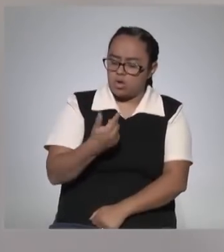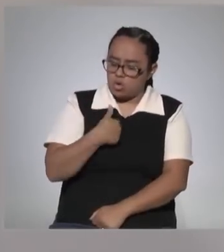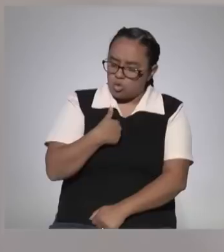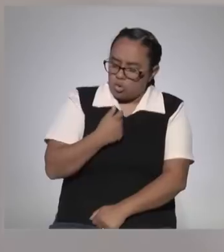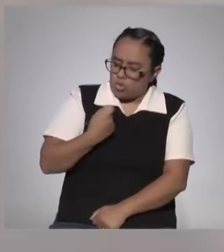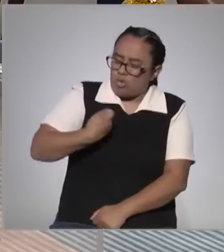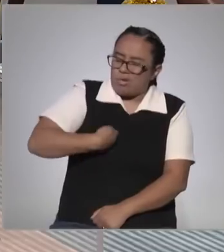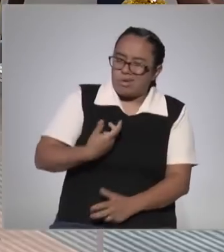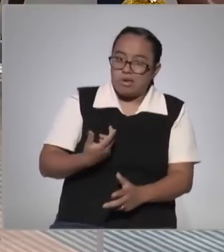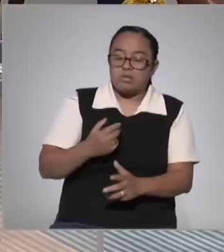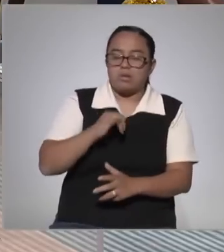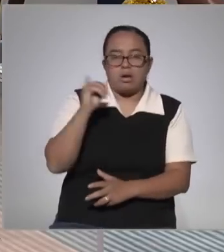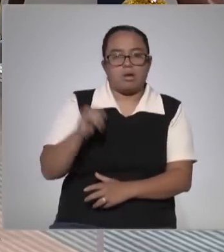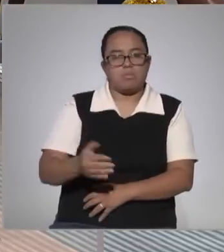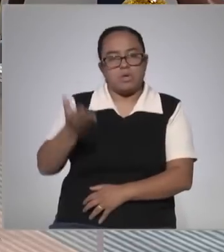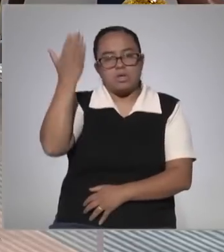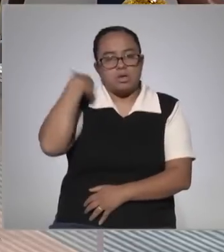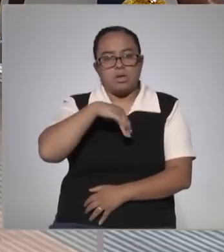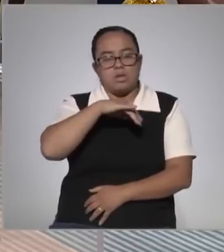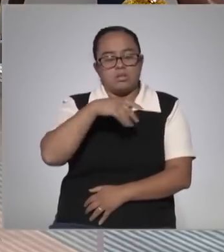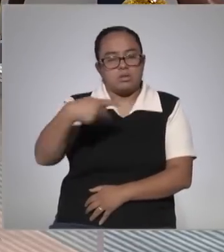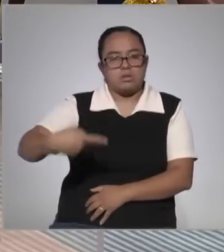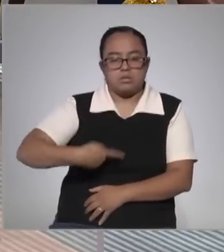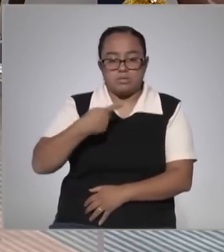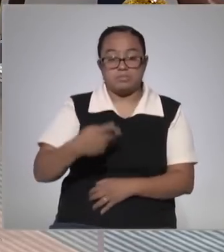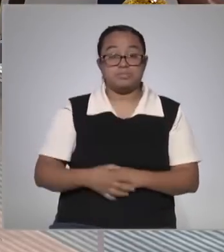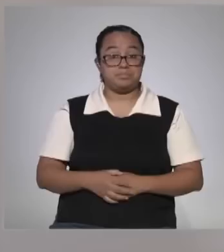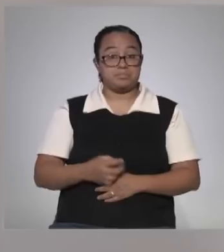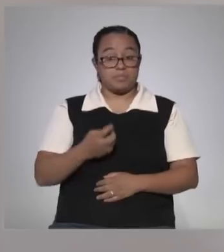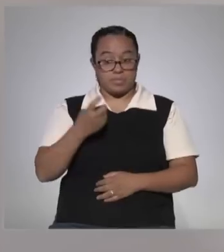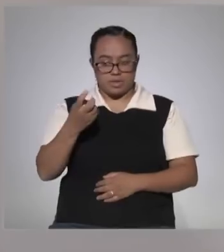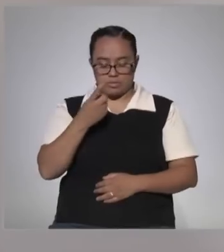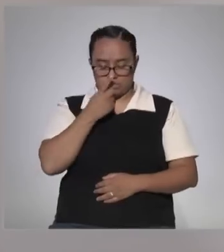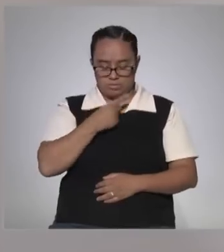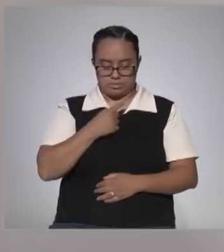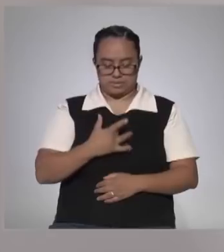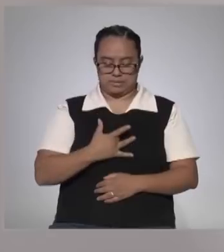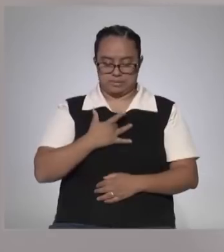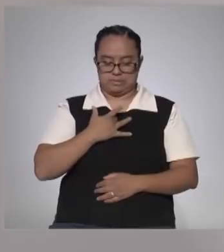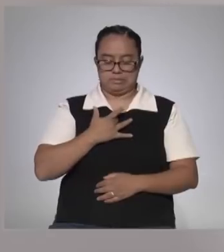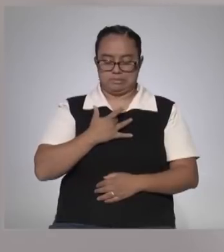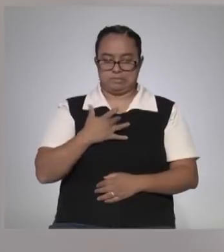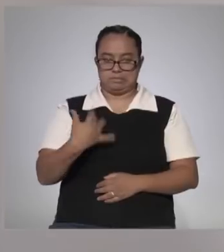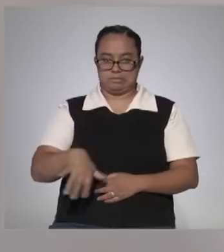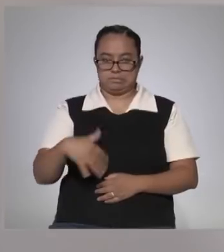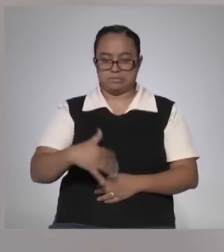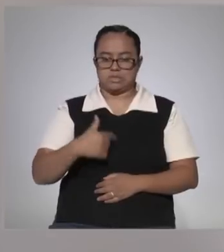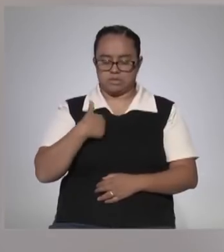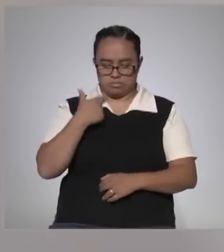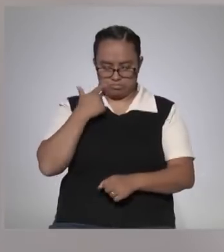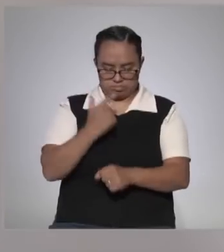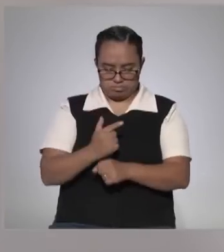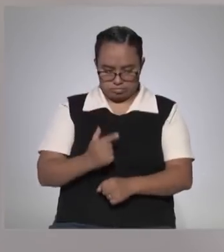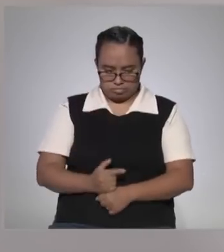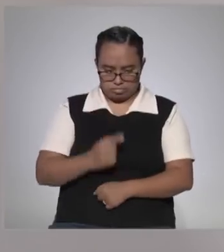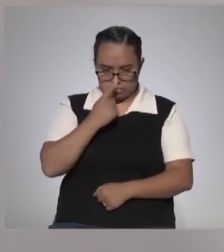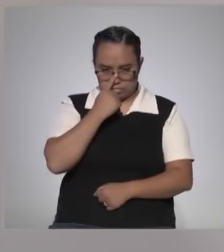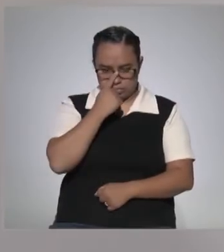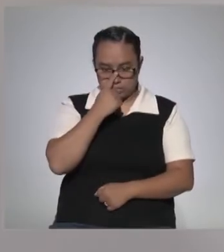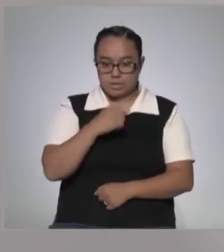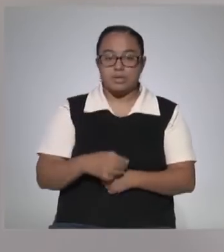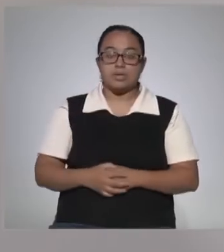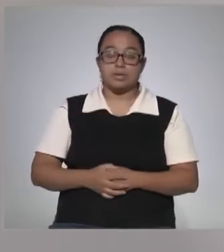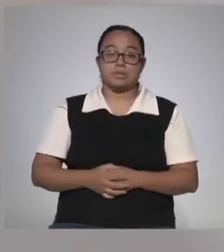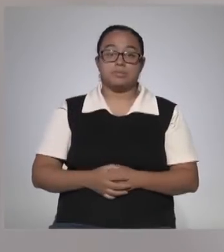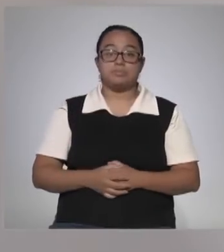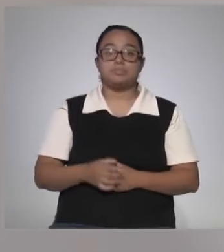yo. Entonces era algo, me recuerdo en ese momento, pues fue muy fuerte para mí y darte cuenta de que nunca es